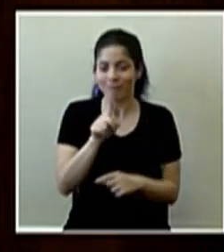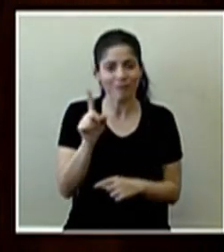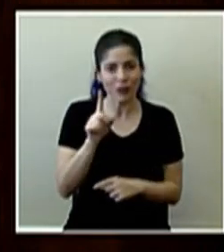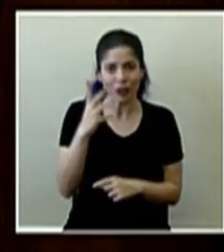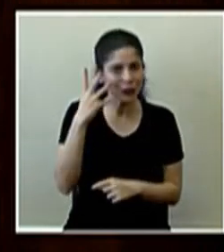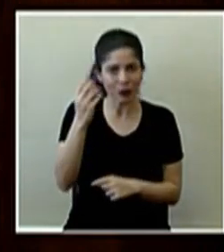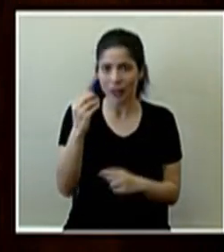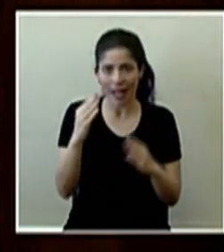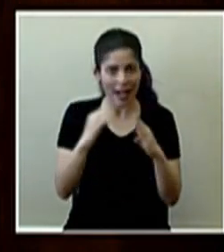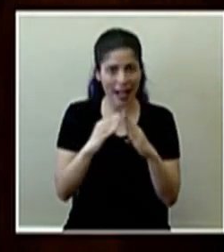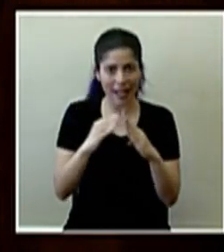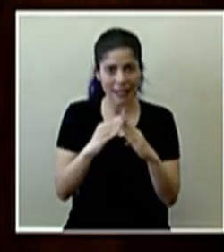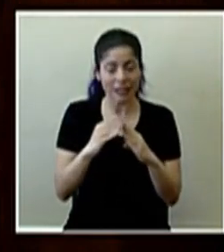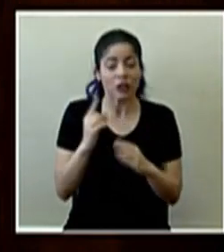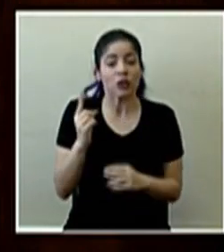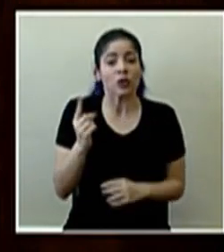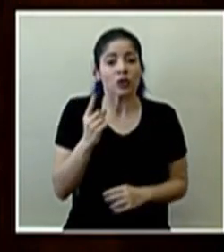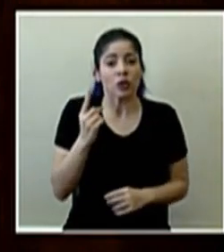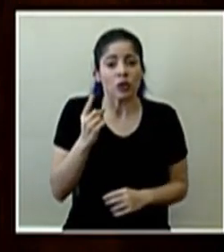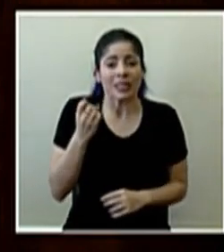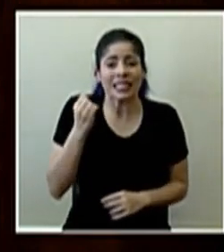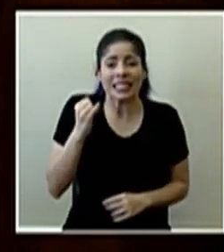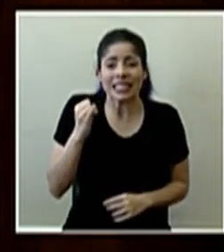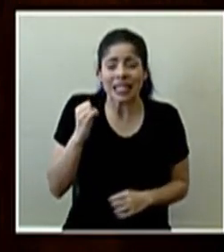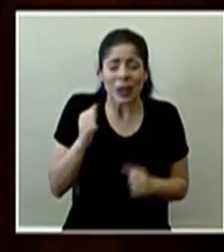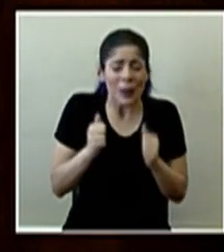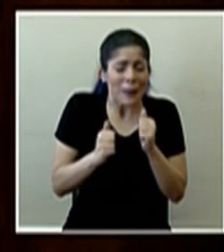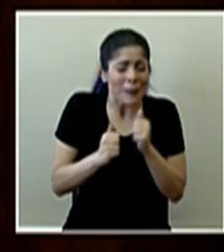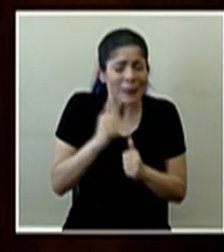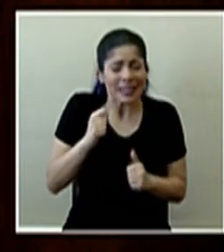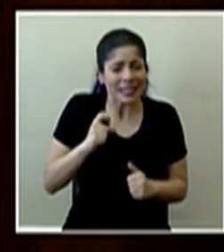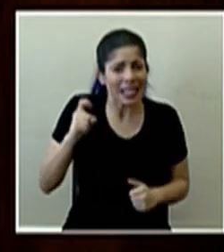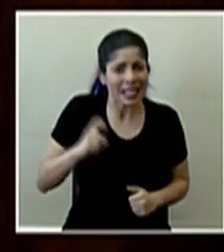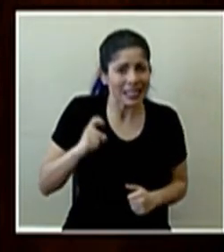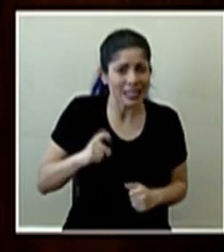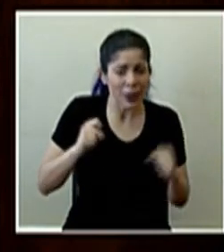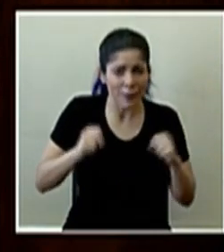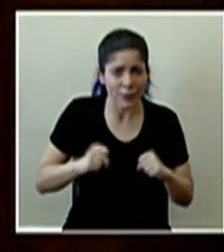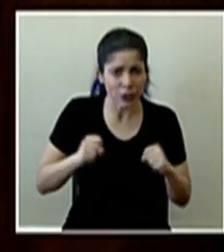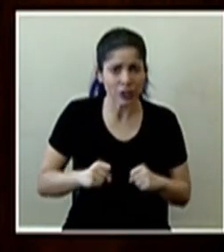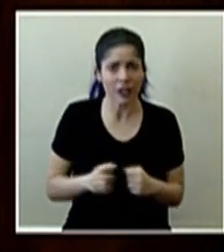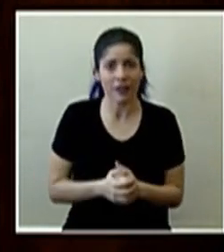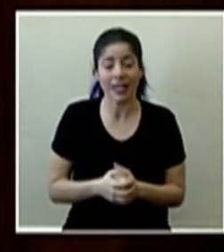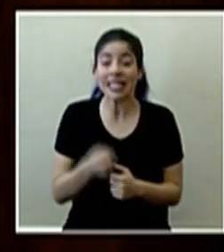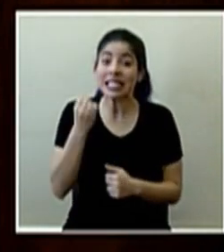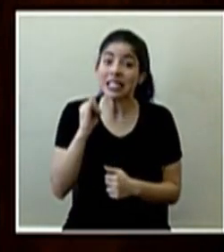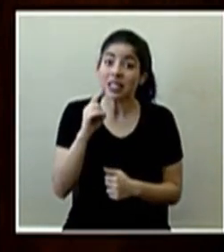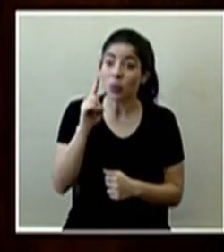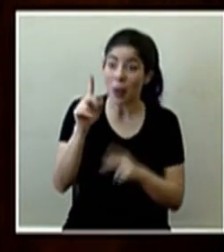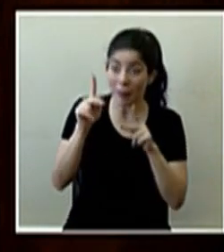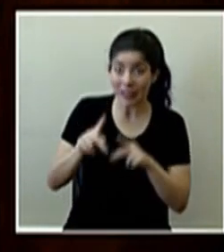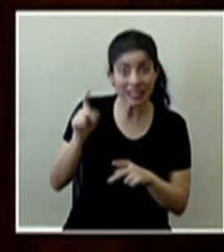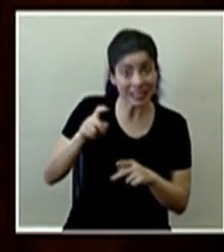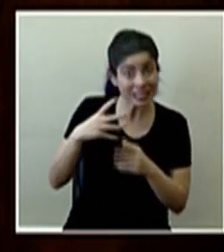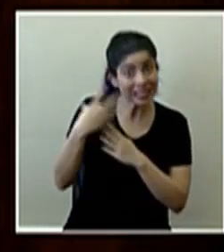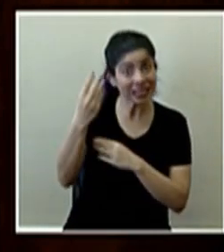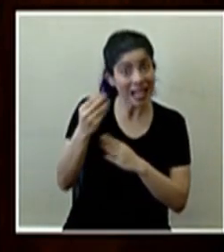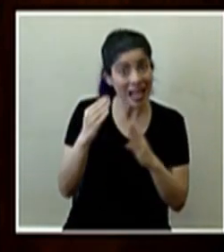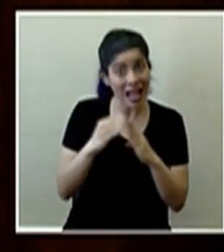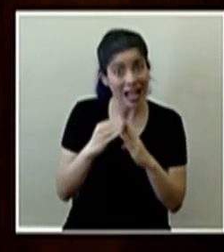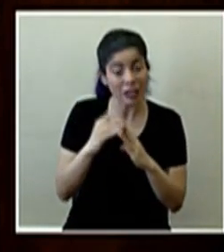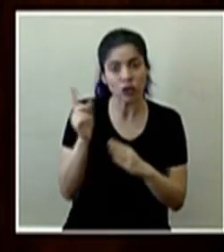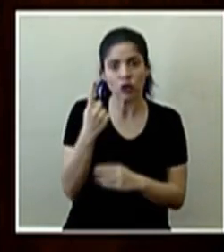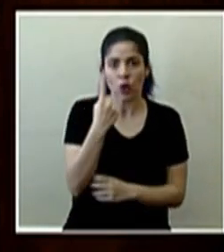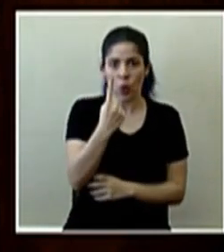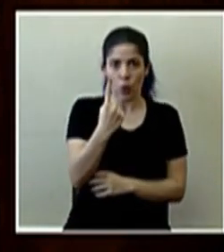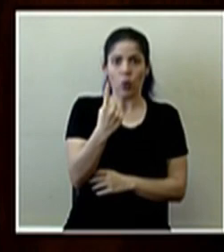de su casa a menos de que sea lo más necesario posible. Y si alguien tiene que salir de la casa, que sea solo